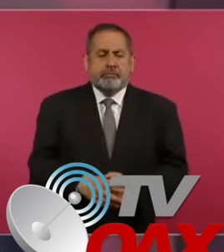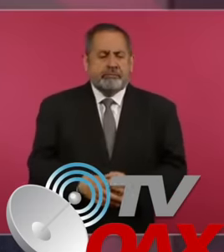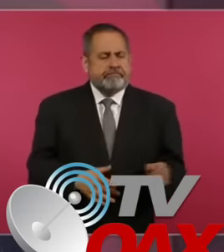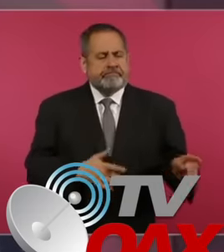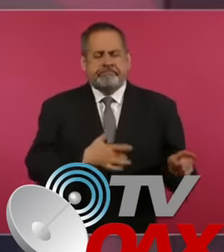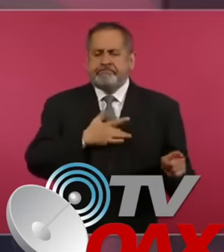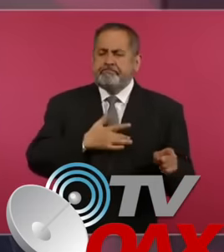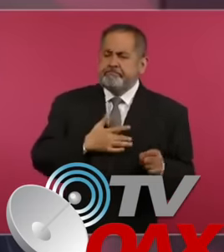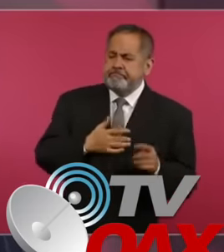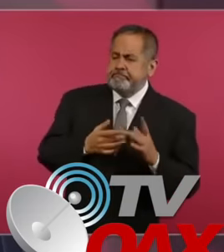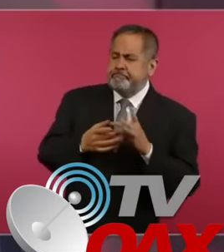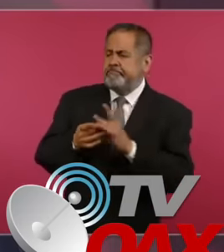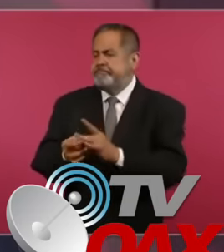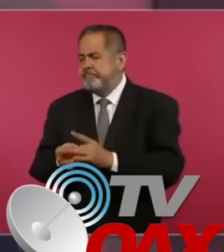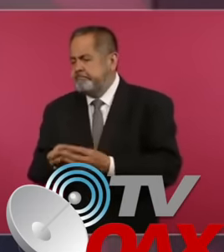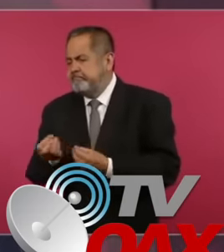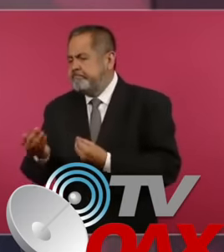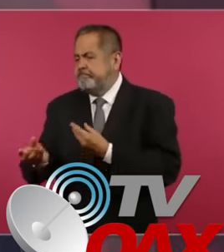humano,